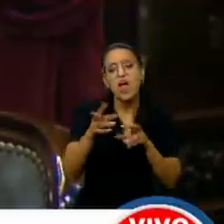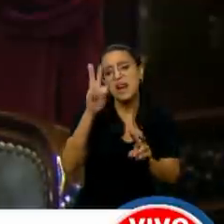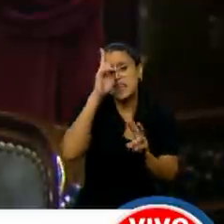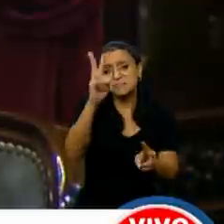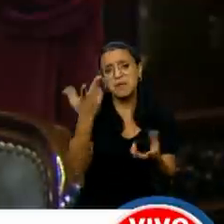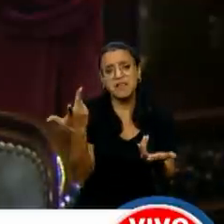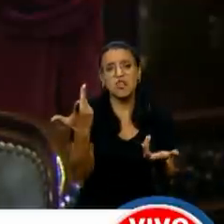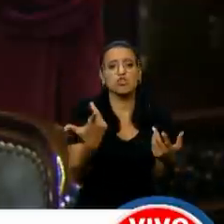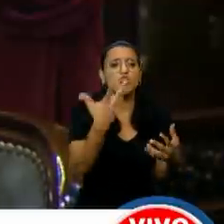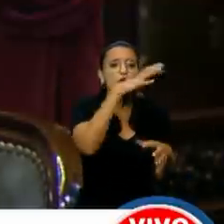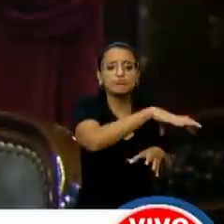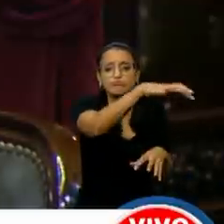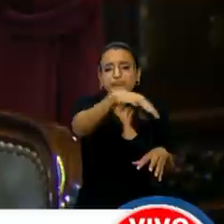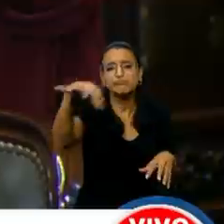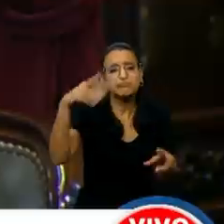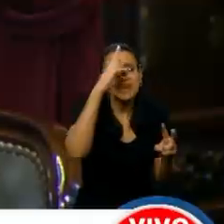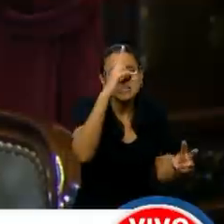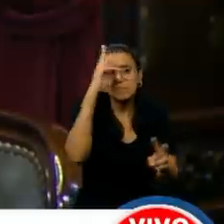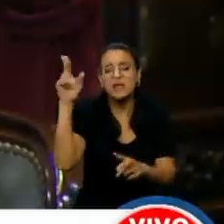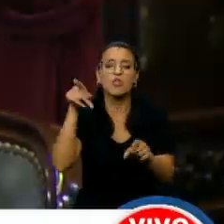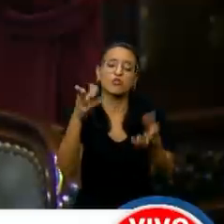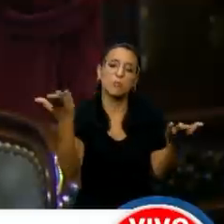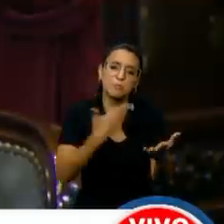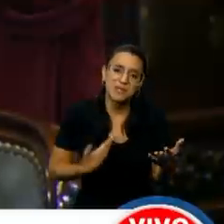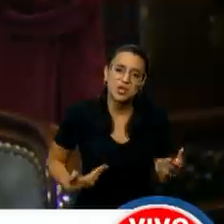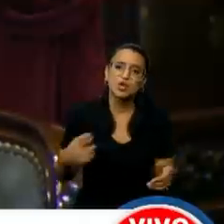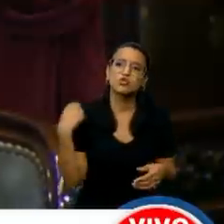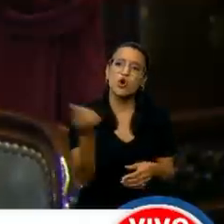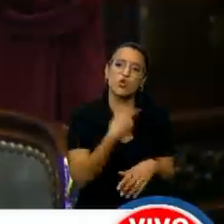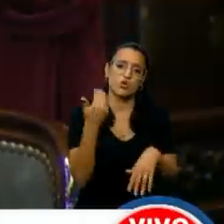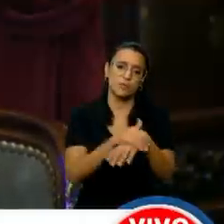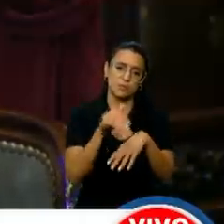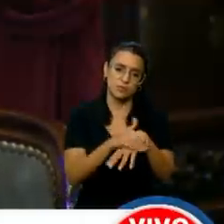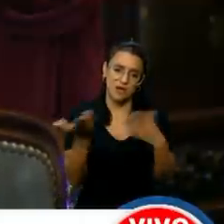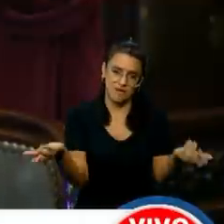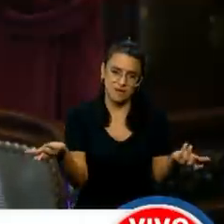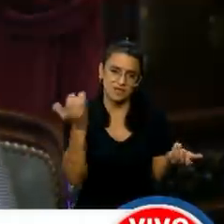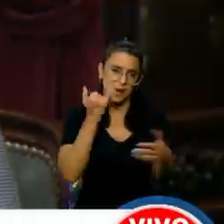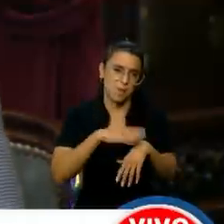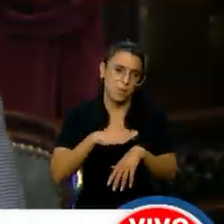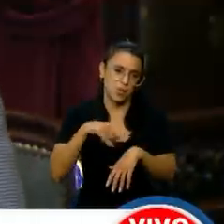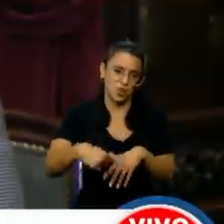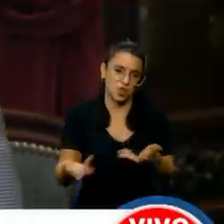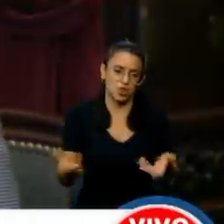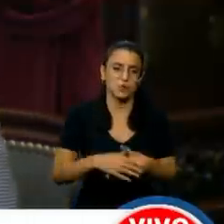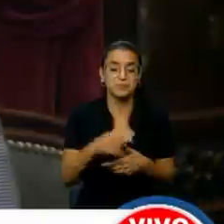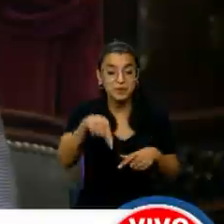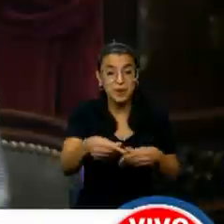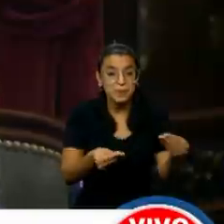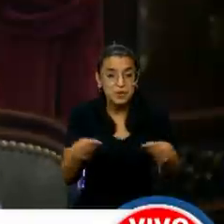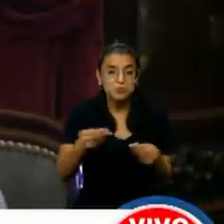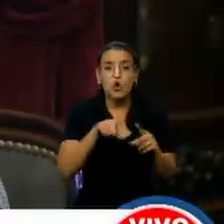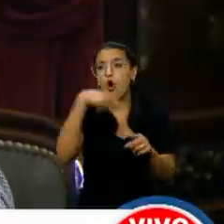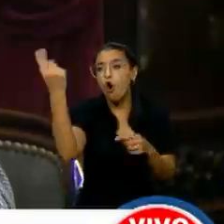instituciones sea presidente es hora de que todos nos hagamos cargo este presupuesto como